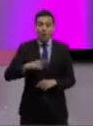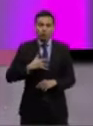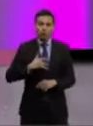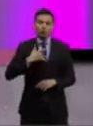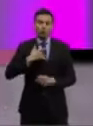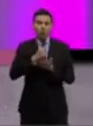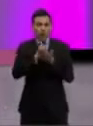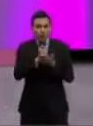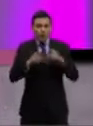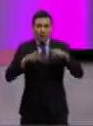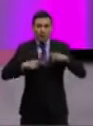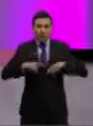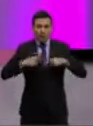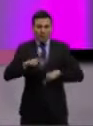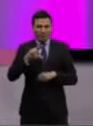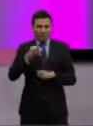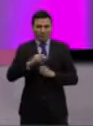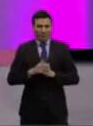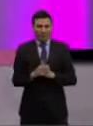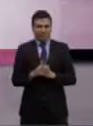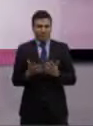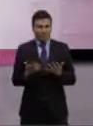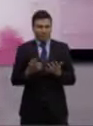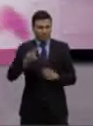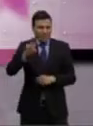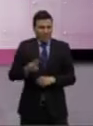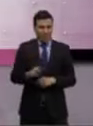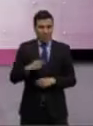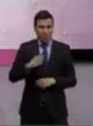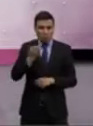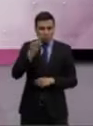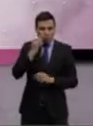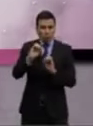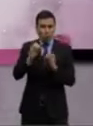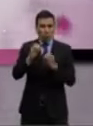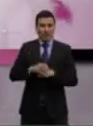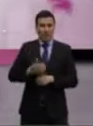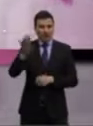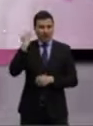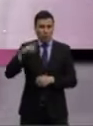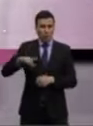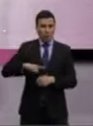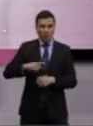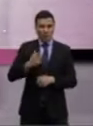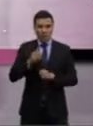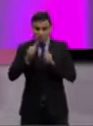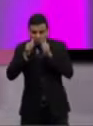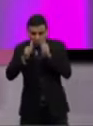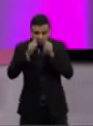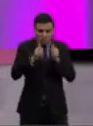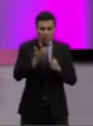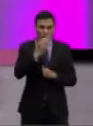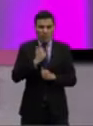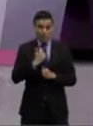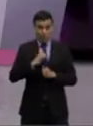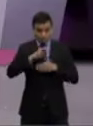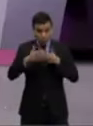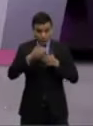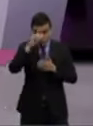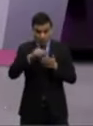que va a atender, que va a hacer caso a lo que le vayamos a decir, no veo que lo haya hecho en el pasado. No entiendo por qué lo va a hacer los próximos años.